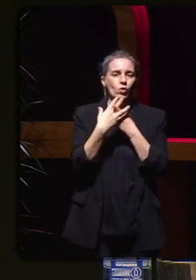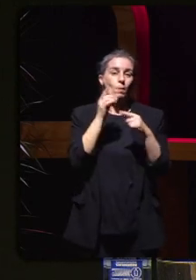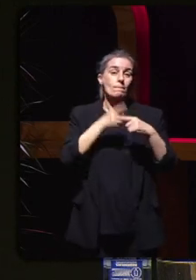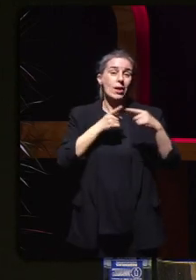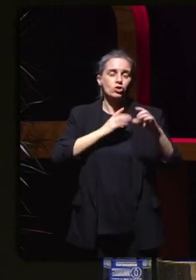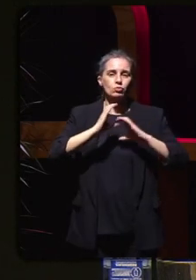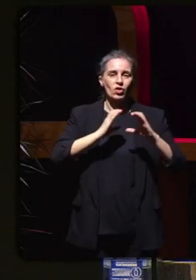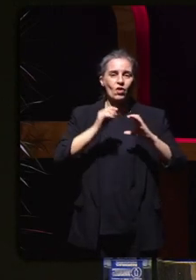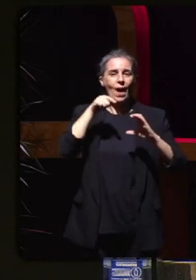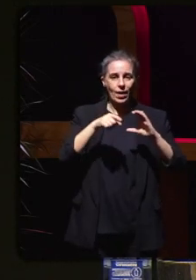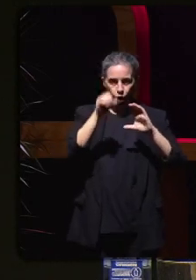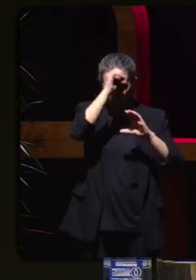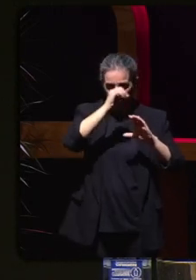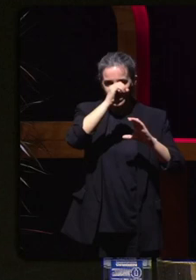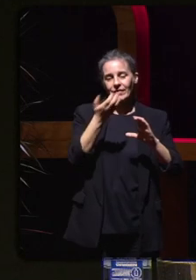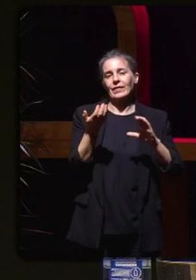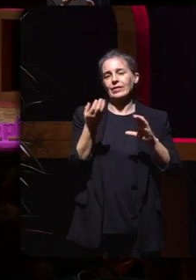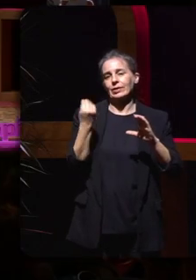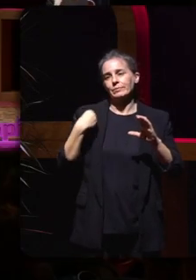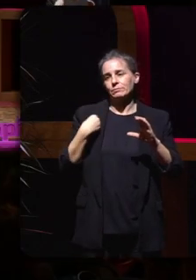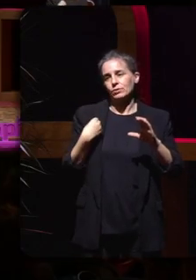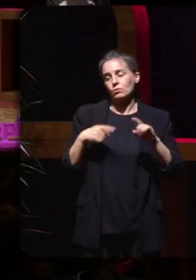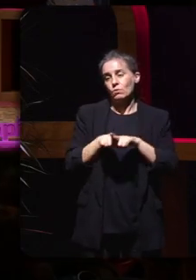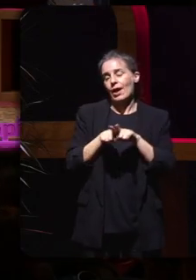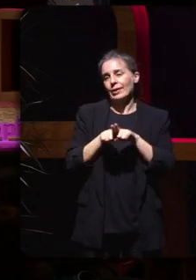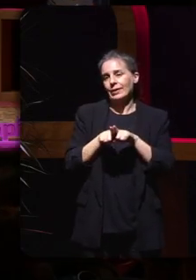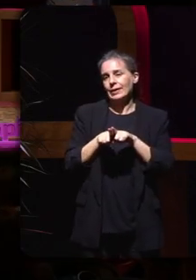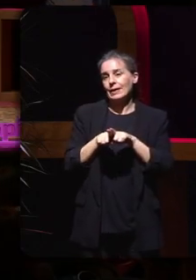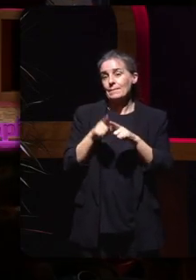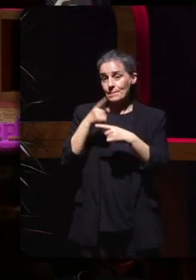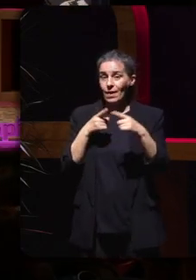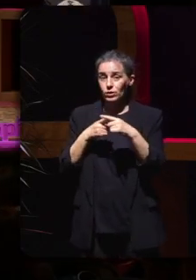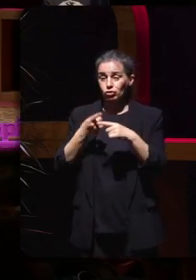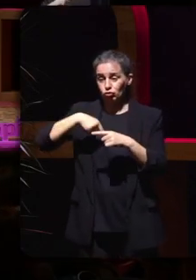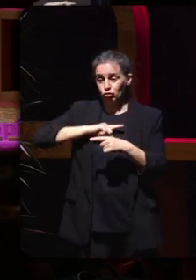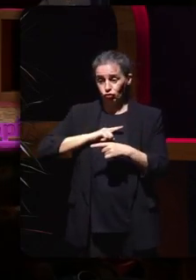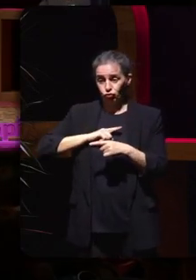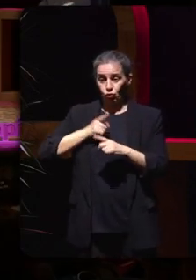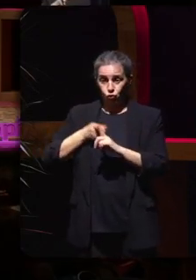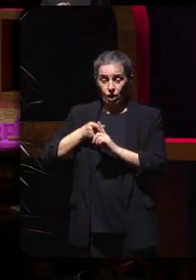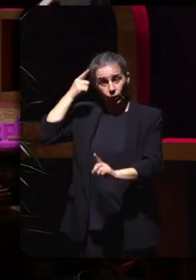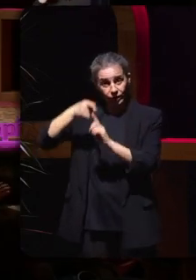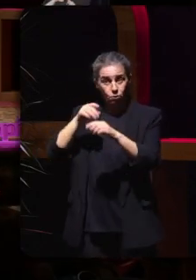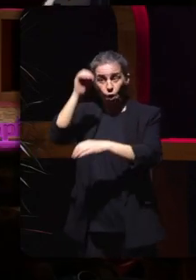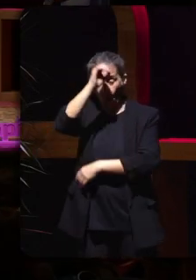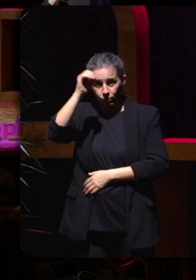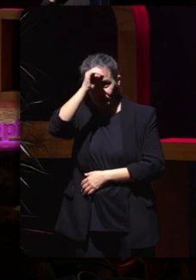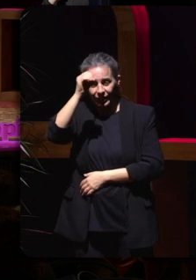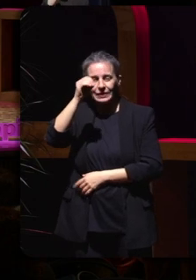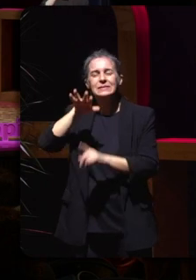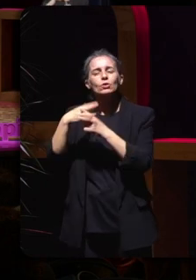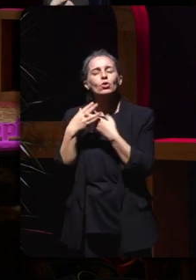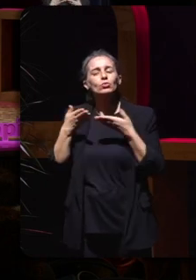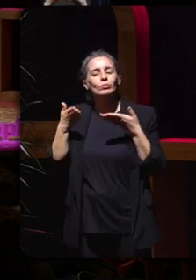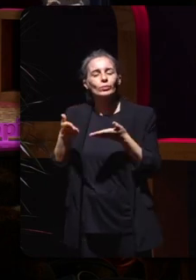el dibujo general de la situación de los medios donde opinamos las personas que opinamos sobre